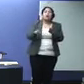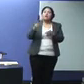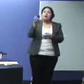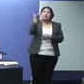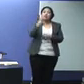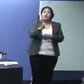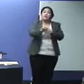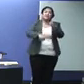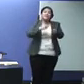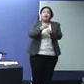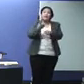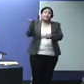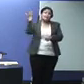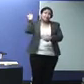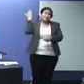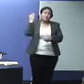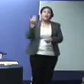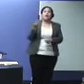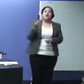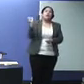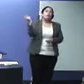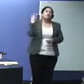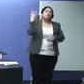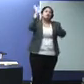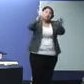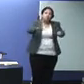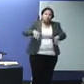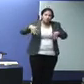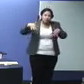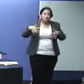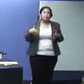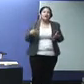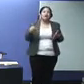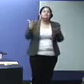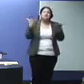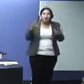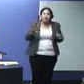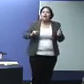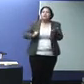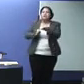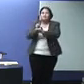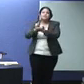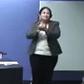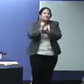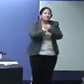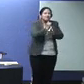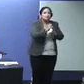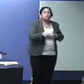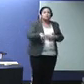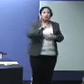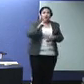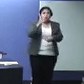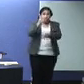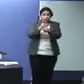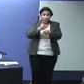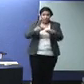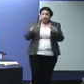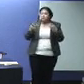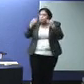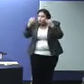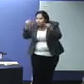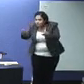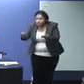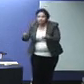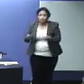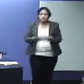Discapacidad, pero no hay protocolos que revisen que esto se esté dando. y a la fecha como director